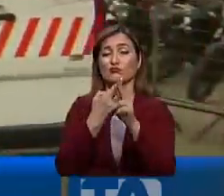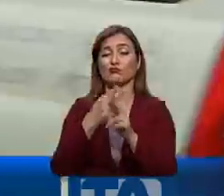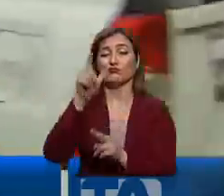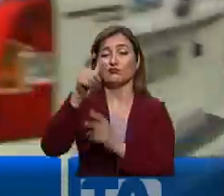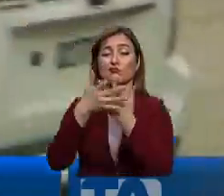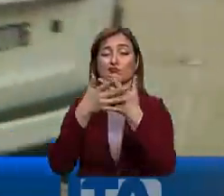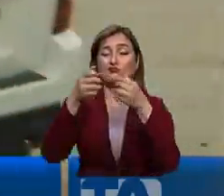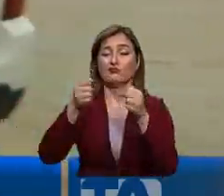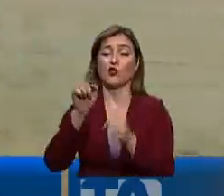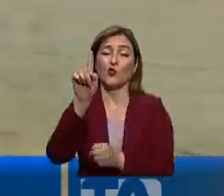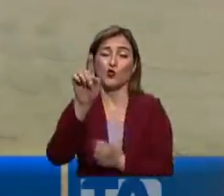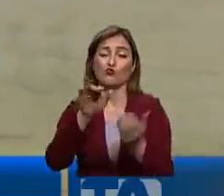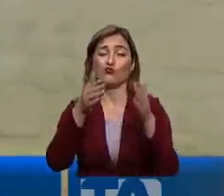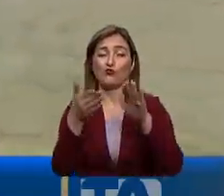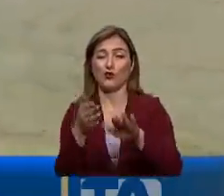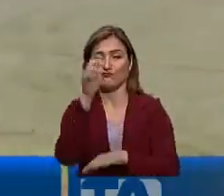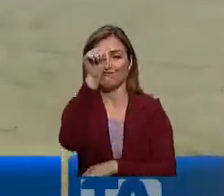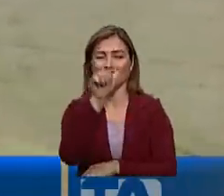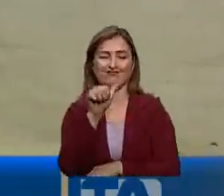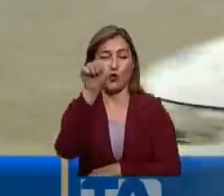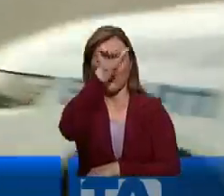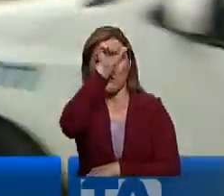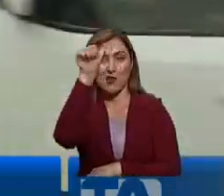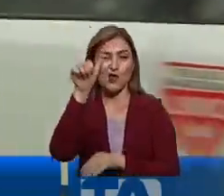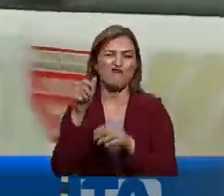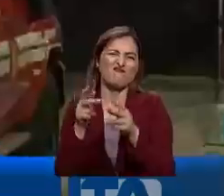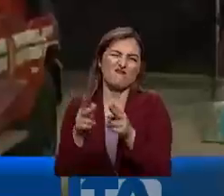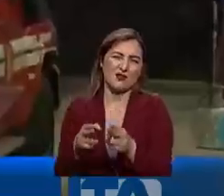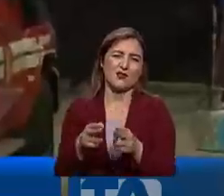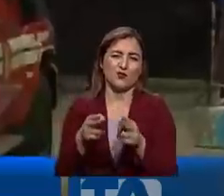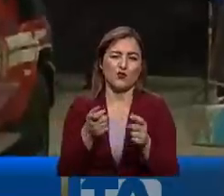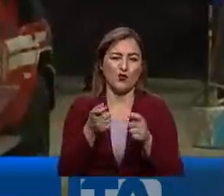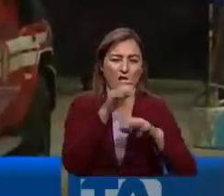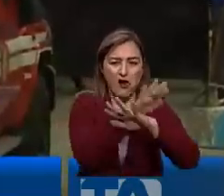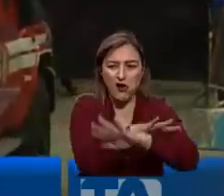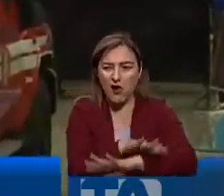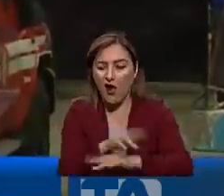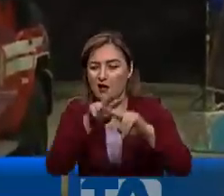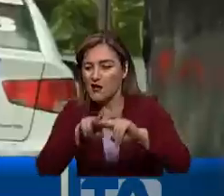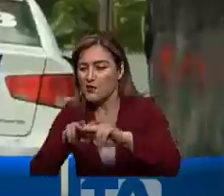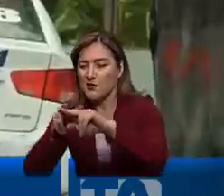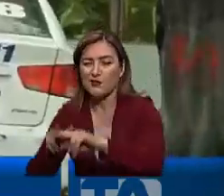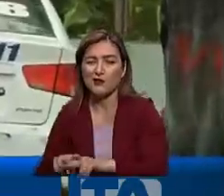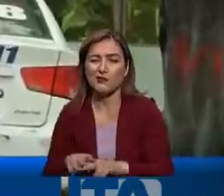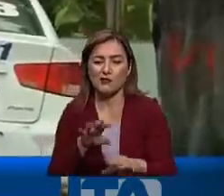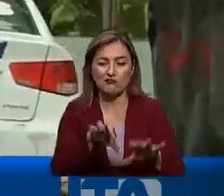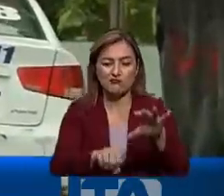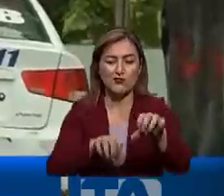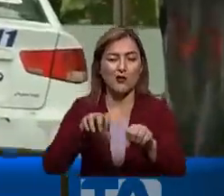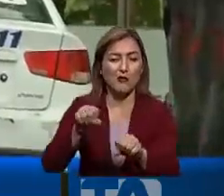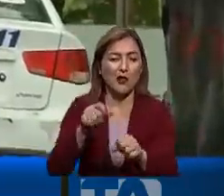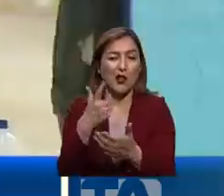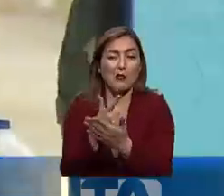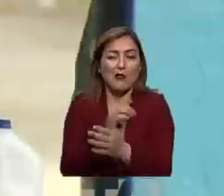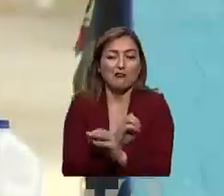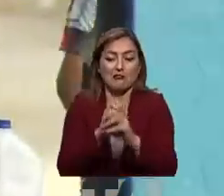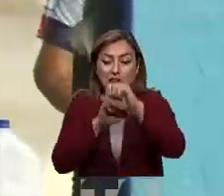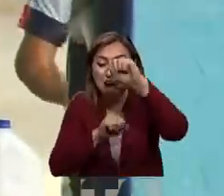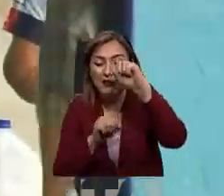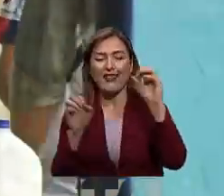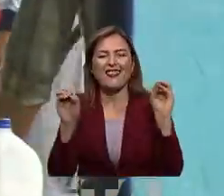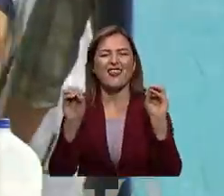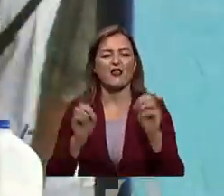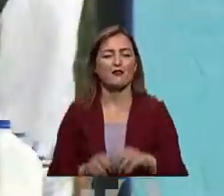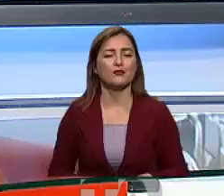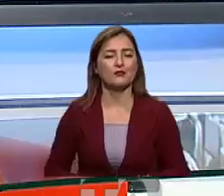interno muerto y lo mismo ocurrió el domingo, pese a las requisas y los operativos en los que la policía no encuentra ni un arma de fuego. Luisa María